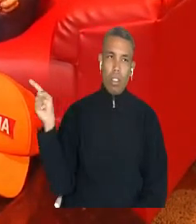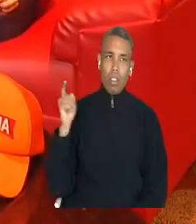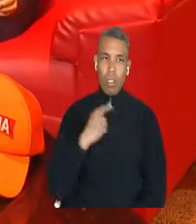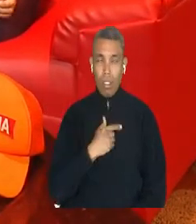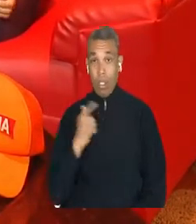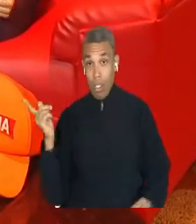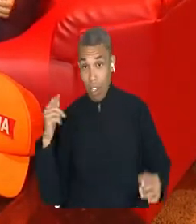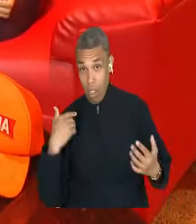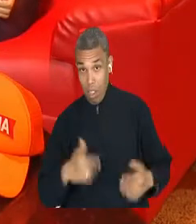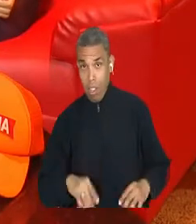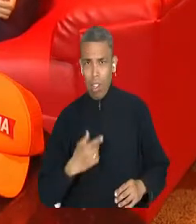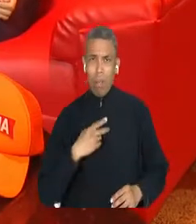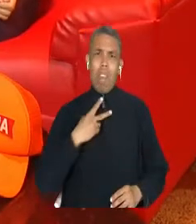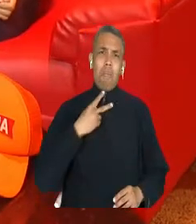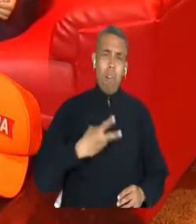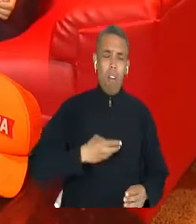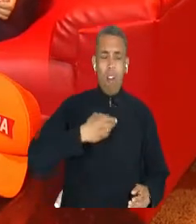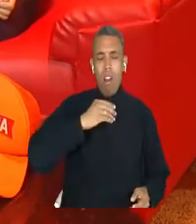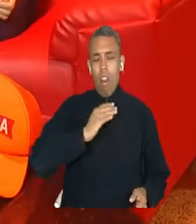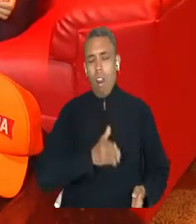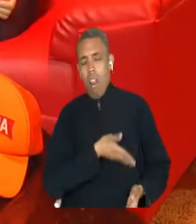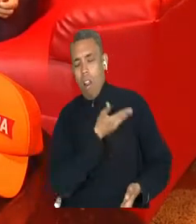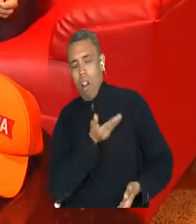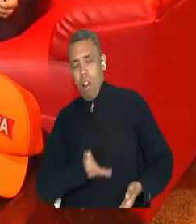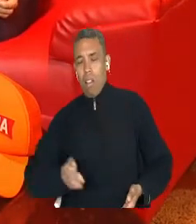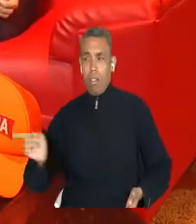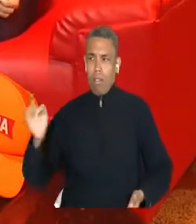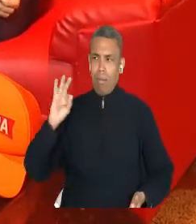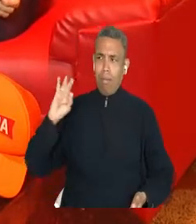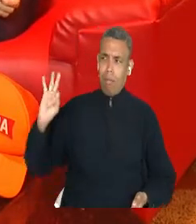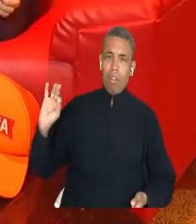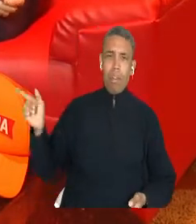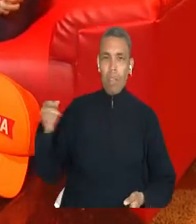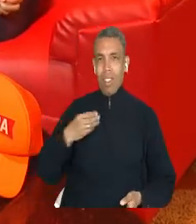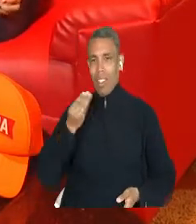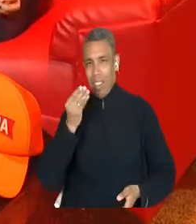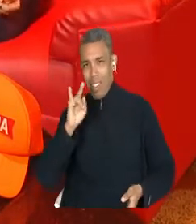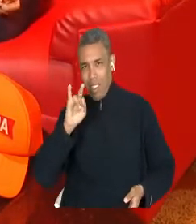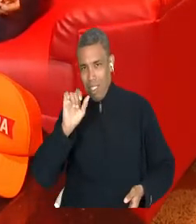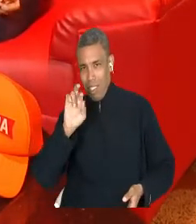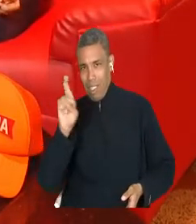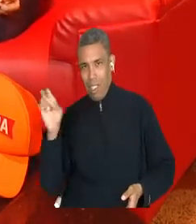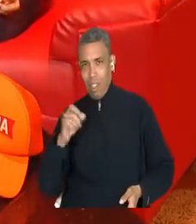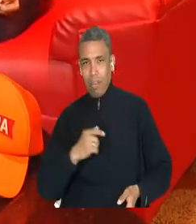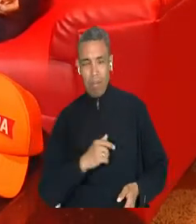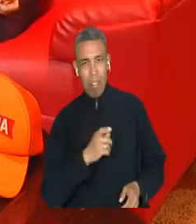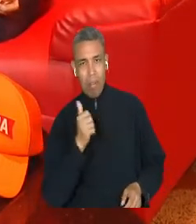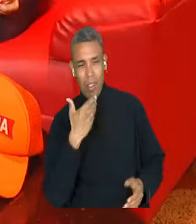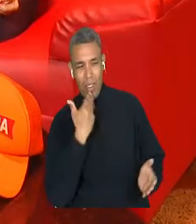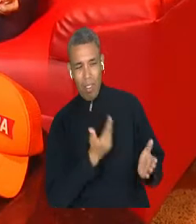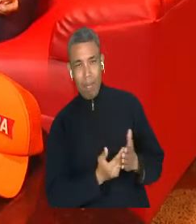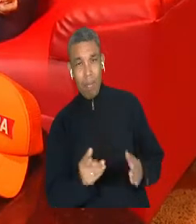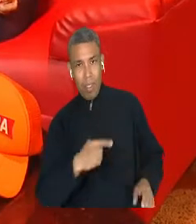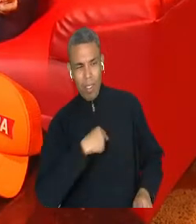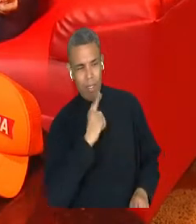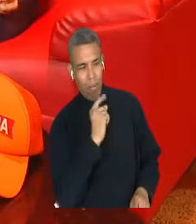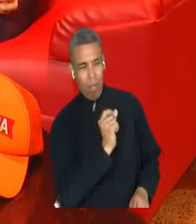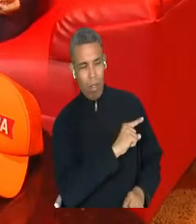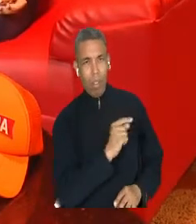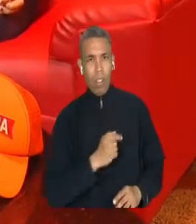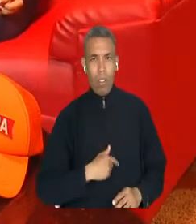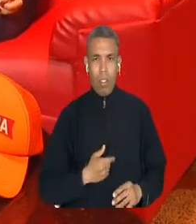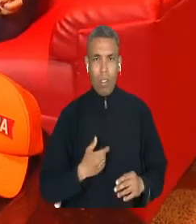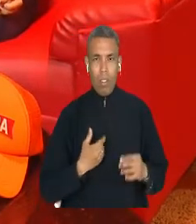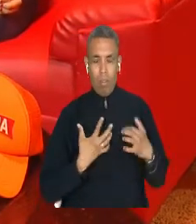los televidentes que siempre están aquí conectados con nosotros. Oscar, yo tengo una pregunta súper chévere para ti. Mira, a mí me encantan las canciones de Oscar,